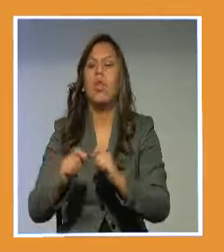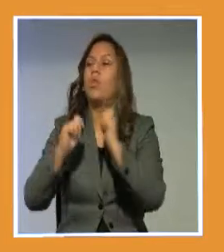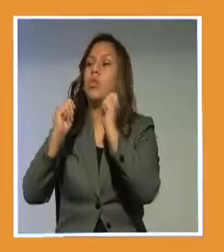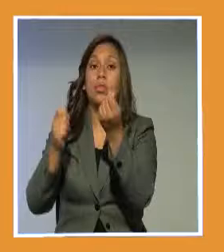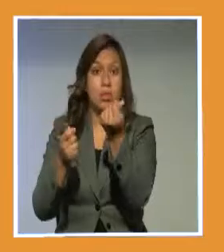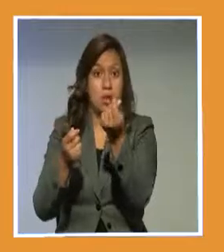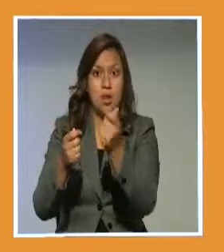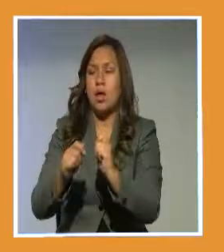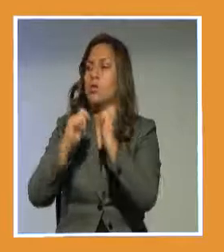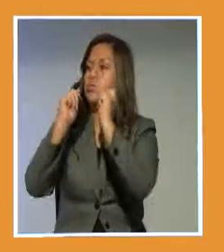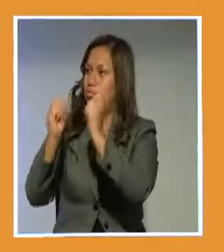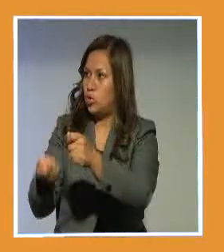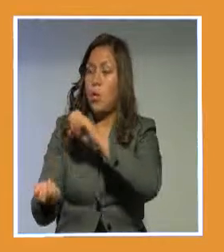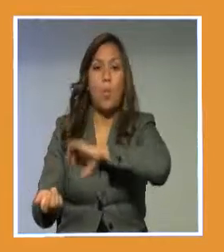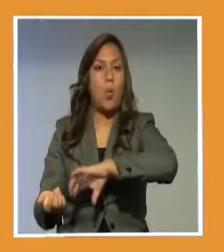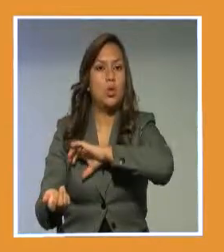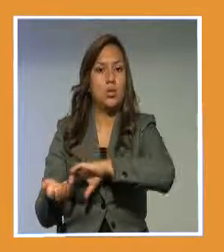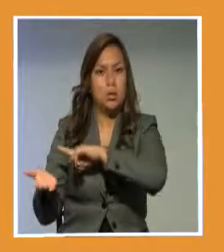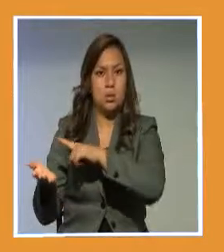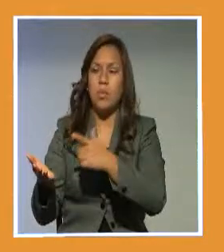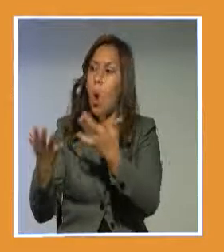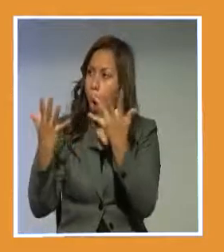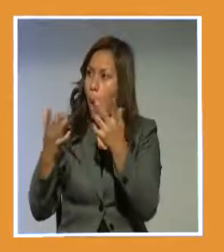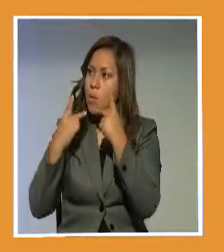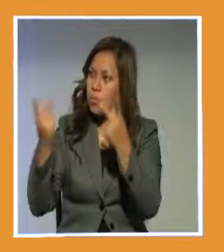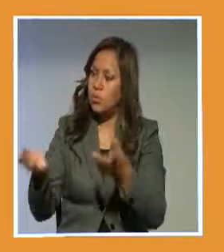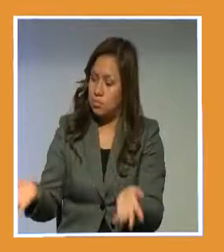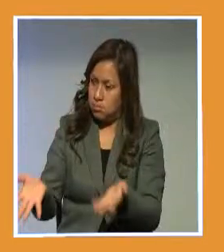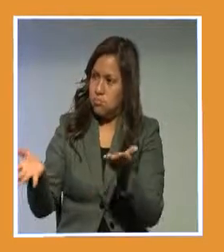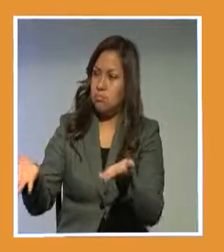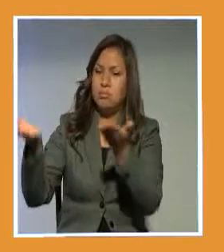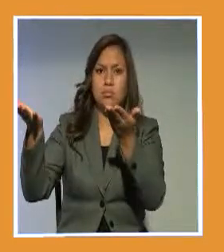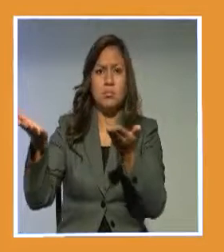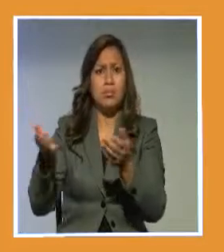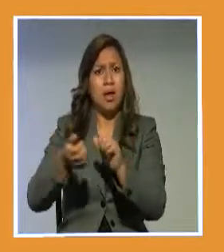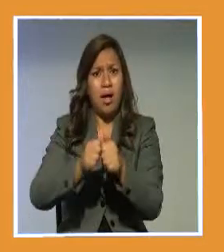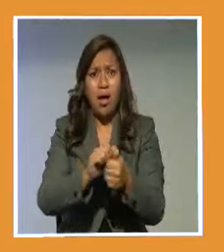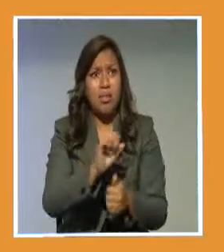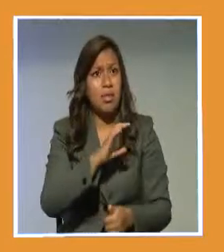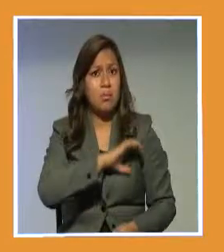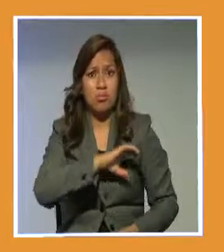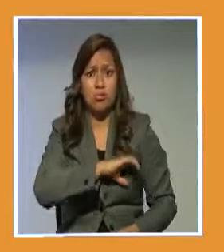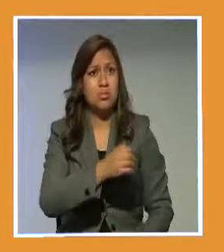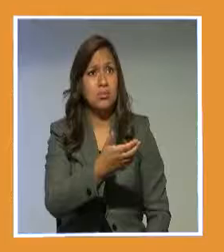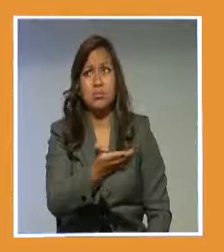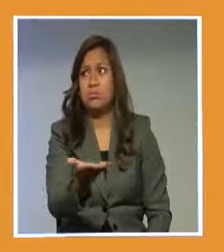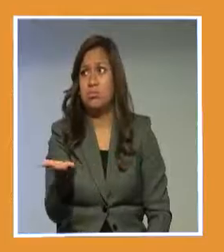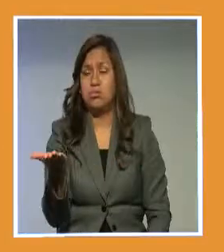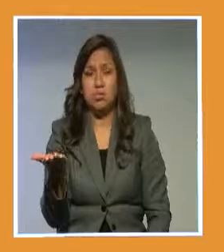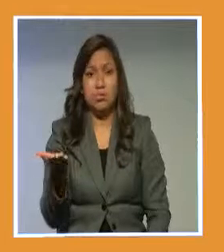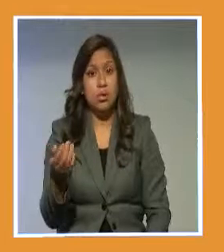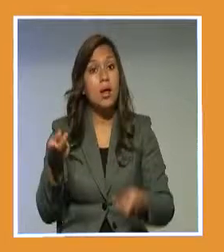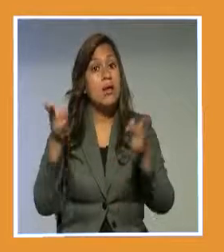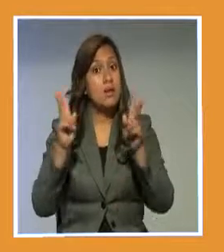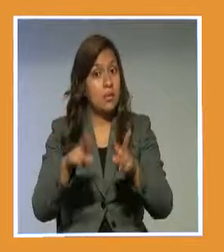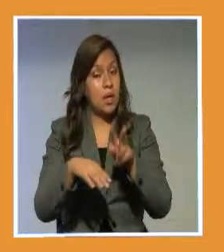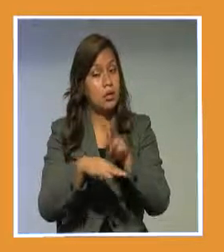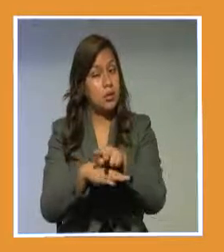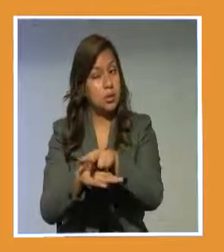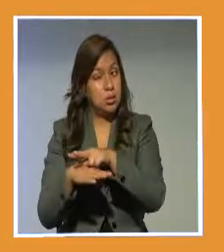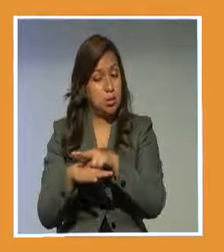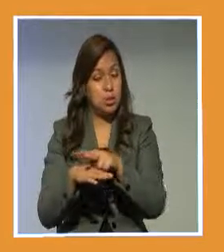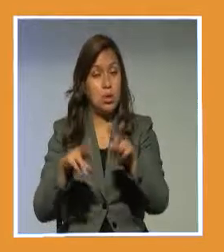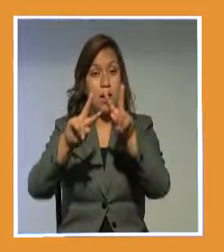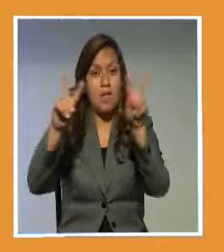además también es una ley en términos de previsión hacia el futuro. Regula también el sector inmobiliario. ¿Y por qué es necesario regular el